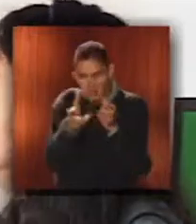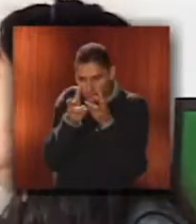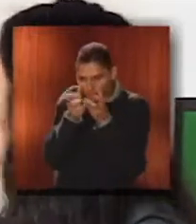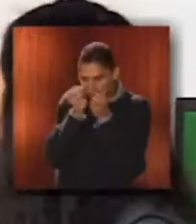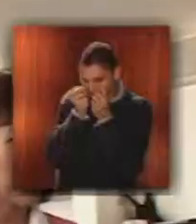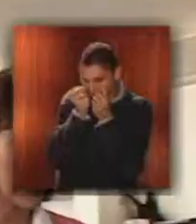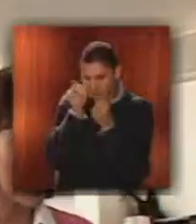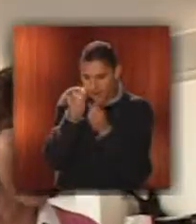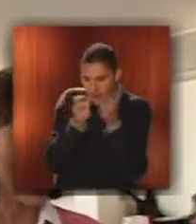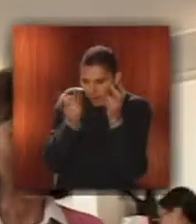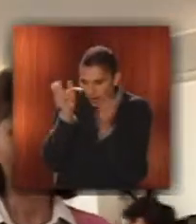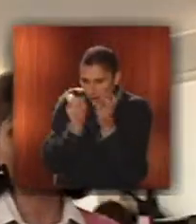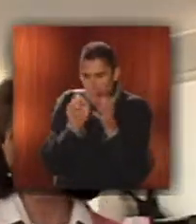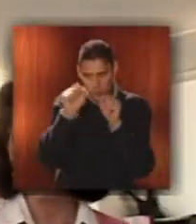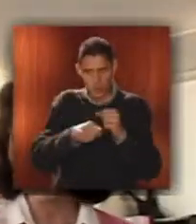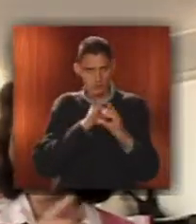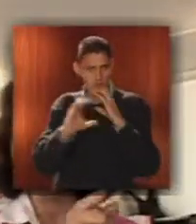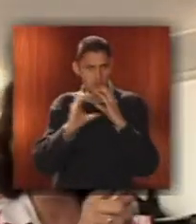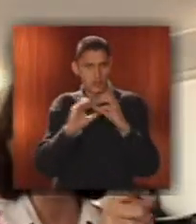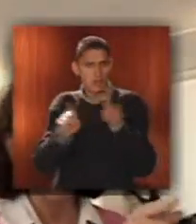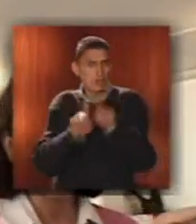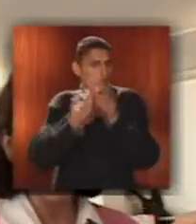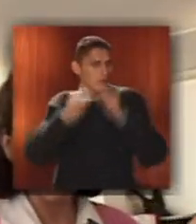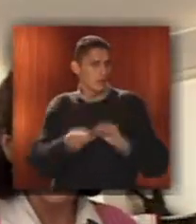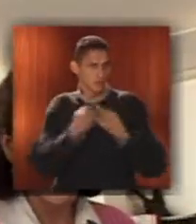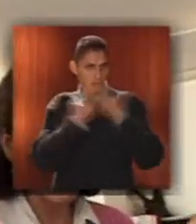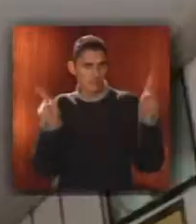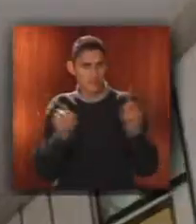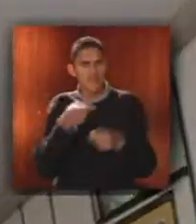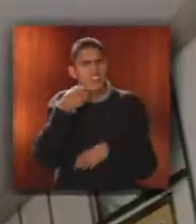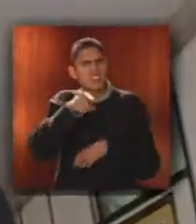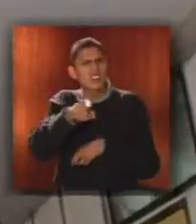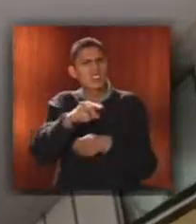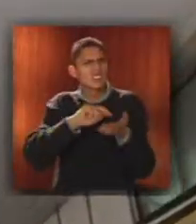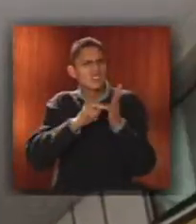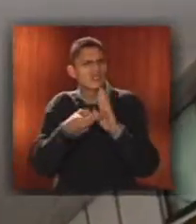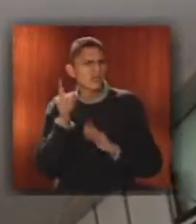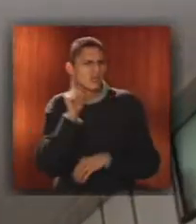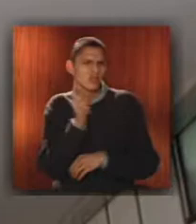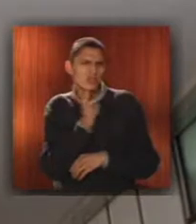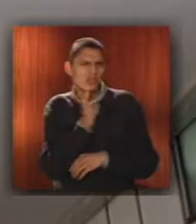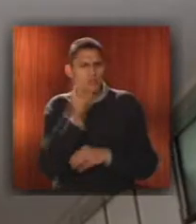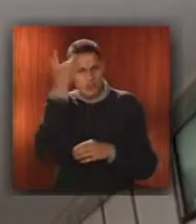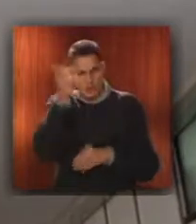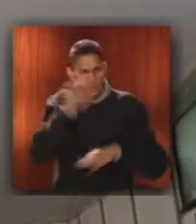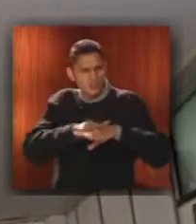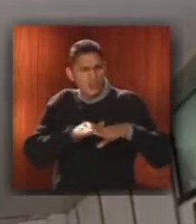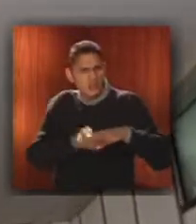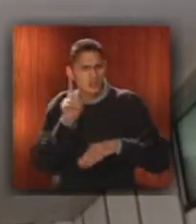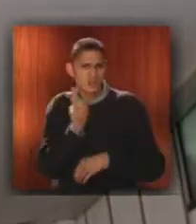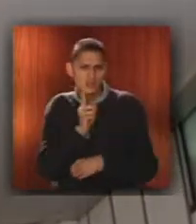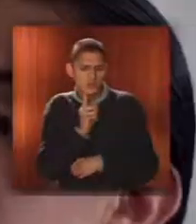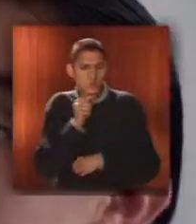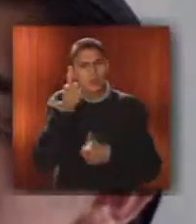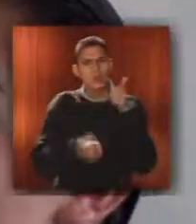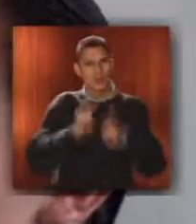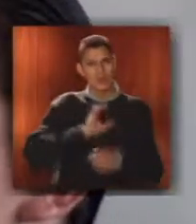otro y escucharlo. Comunicarse con él de una forma diferente. ¿Qué es la sordera y por qué se produce?